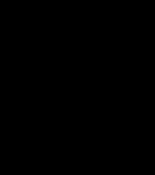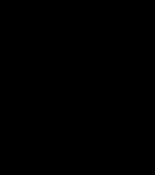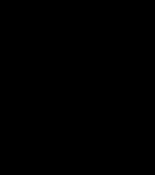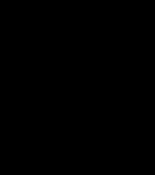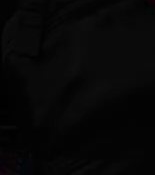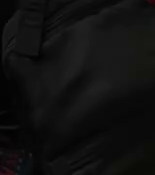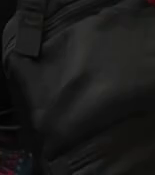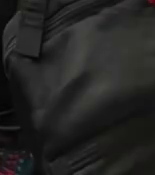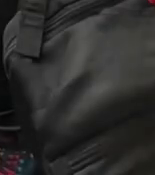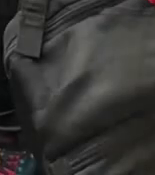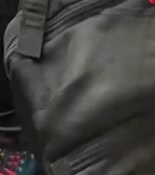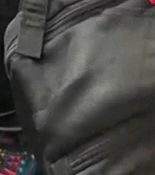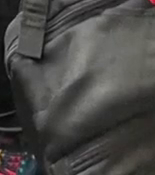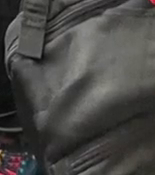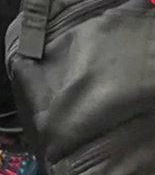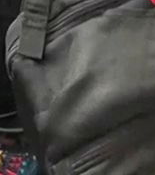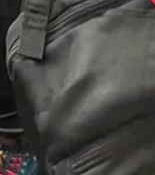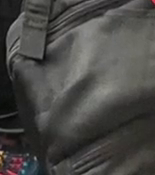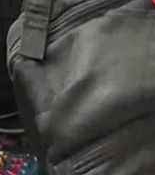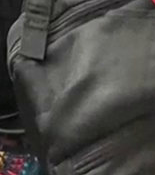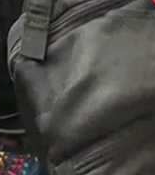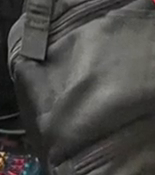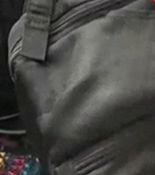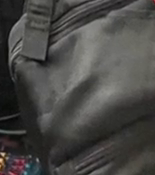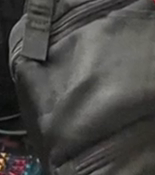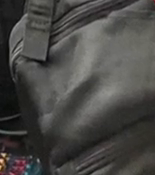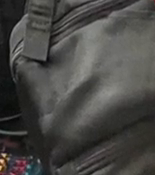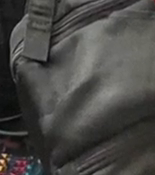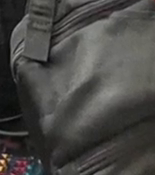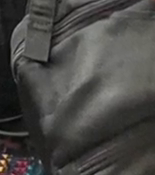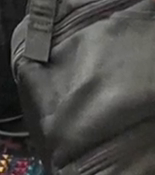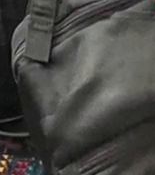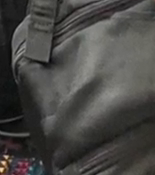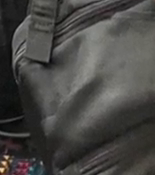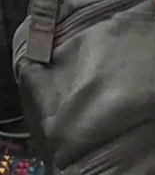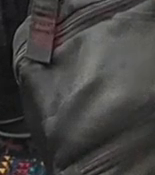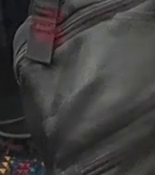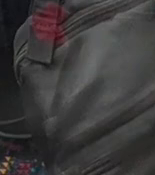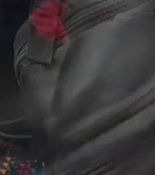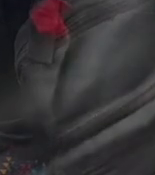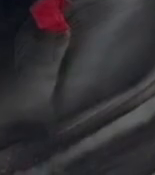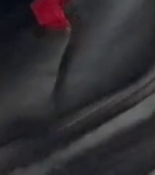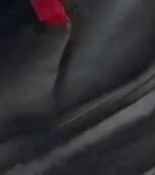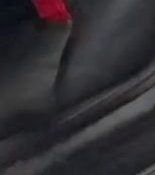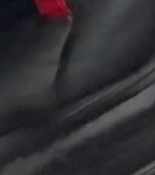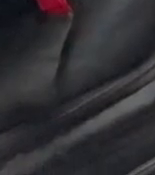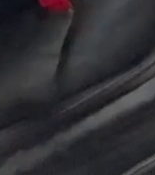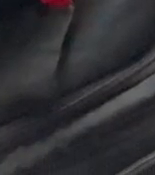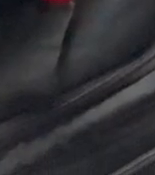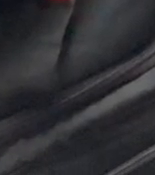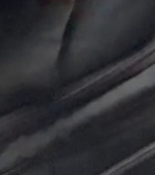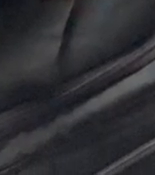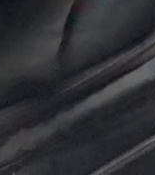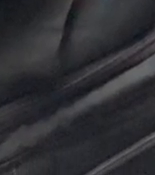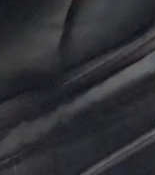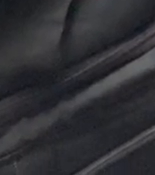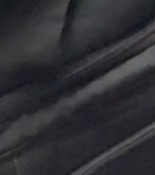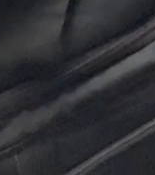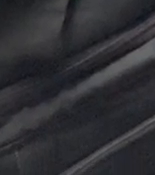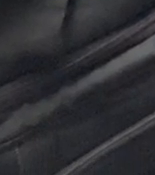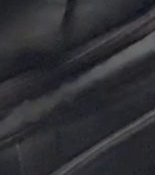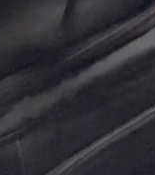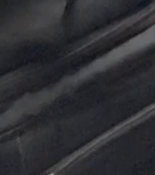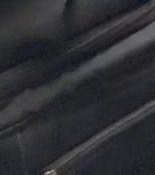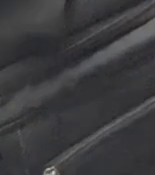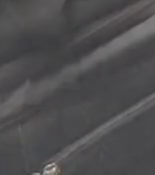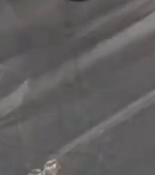acciones, un plan de 100 acciones a la semana a lo largo y ancho de toda la ciudad. El 17 están invitados a